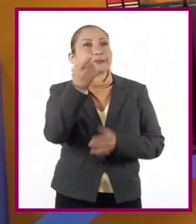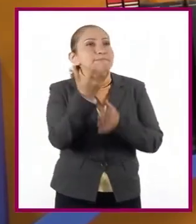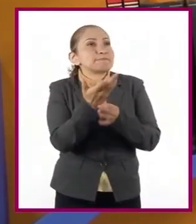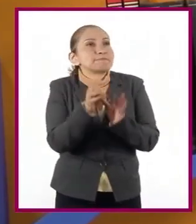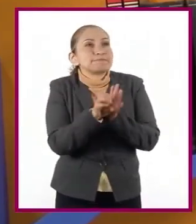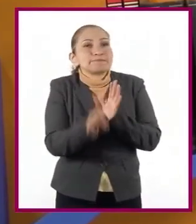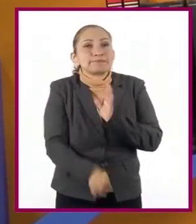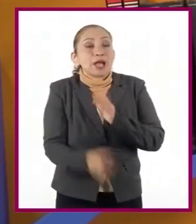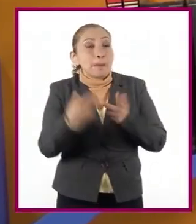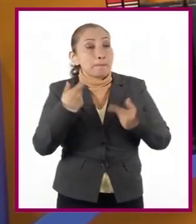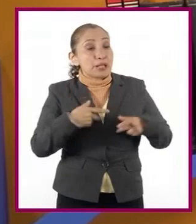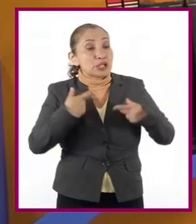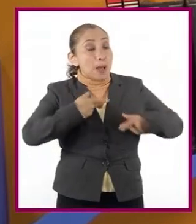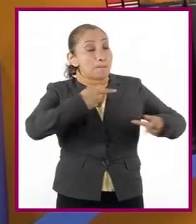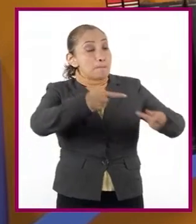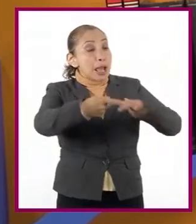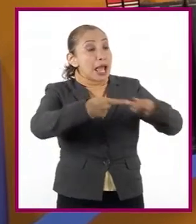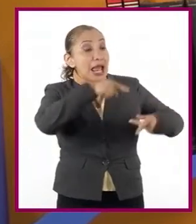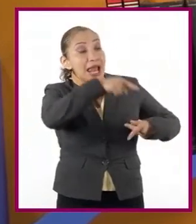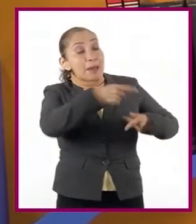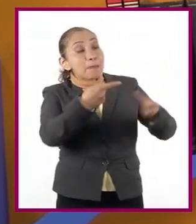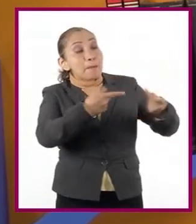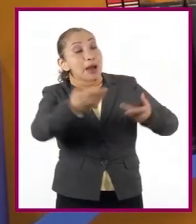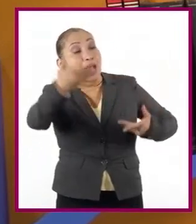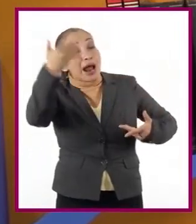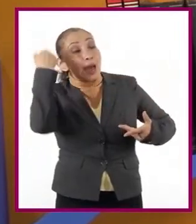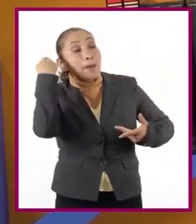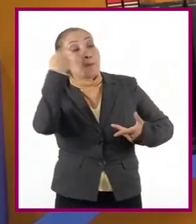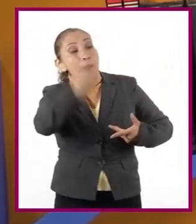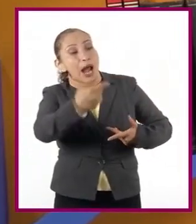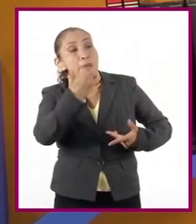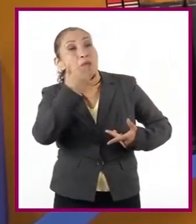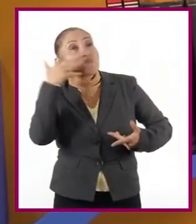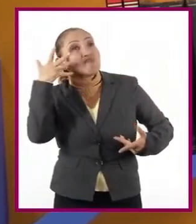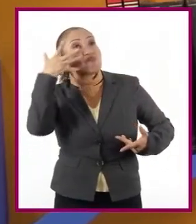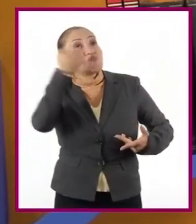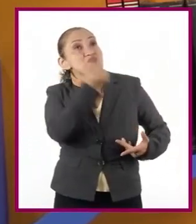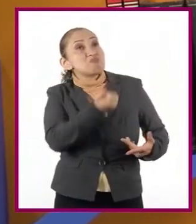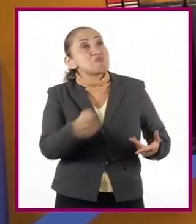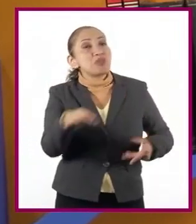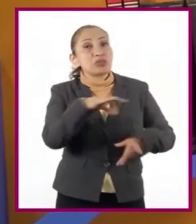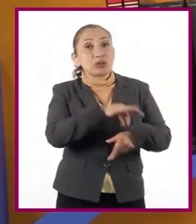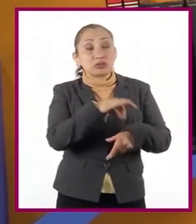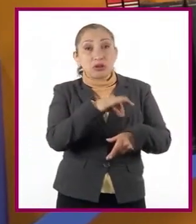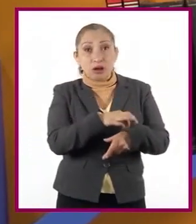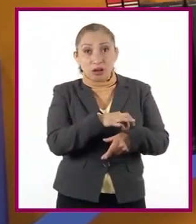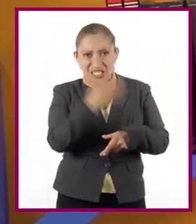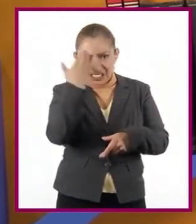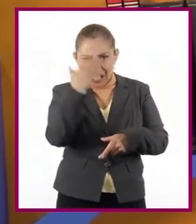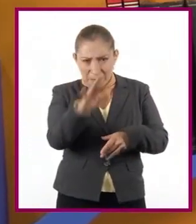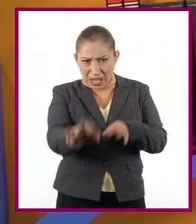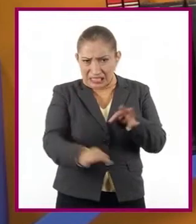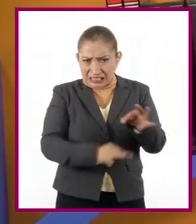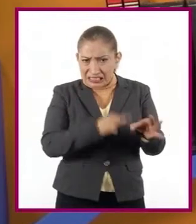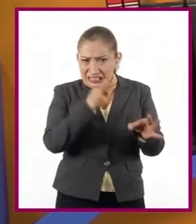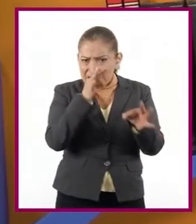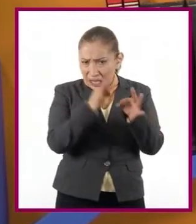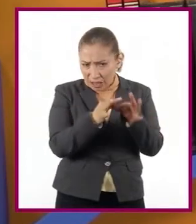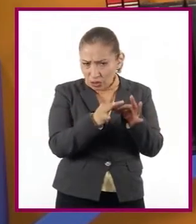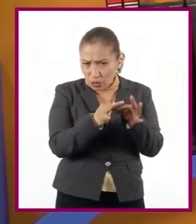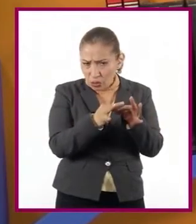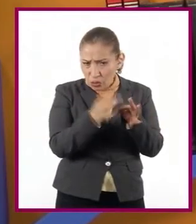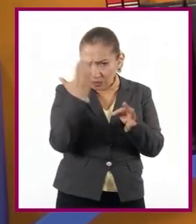que alguien se preparaba para ser un gran doctor, no es algo que se realice en un